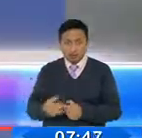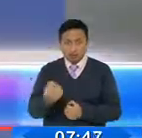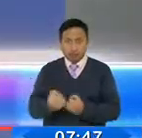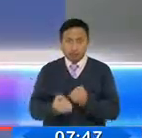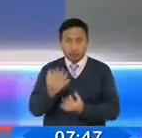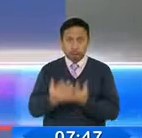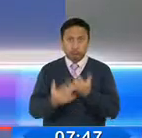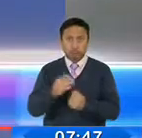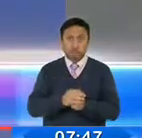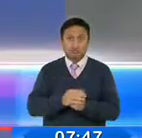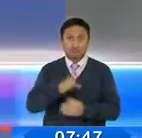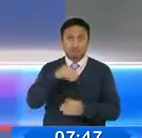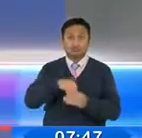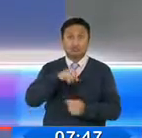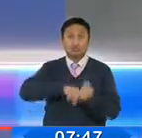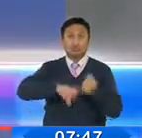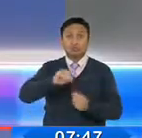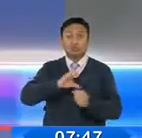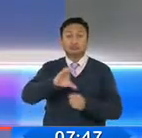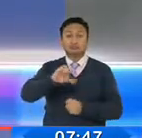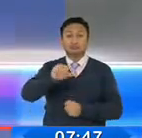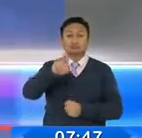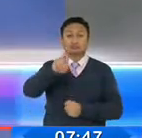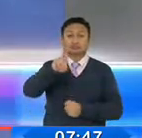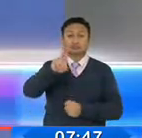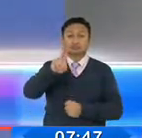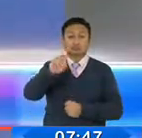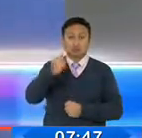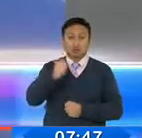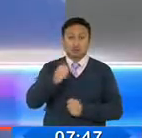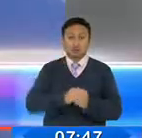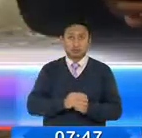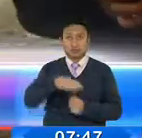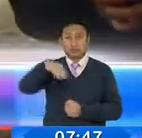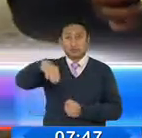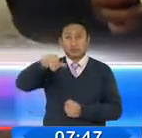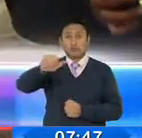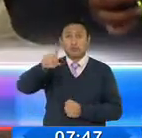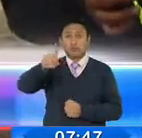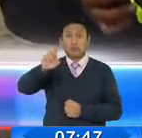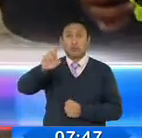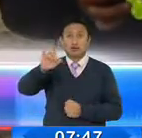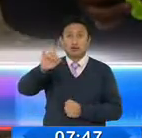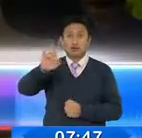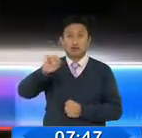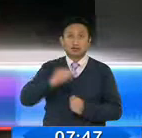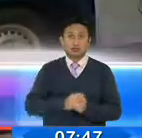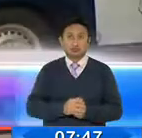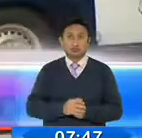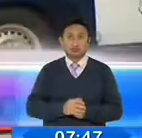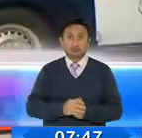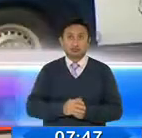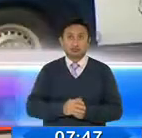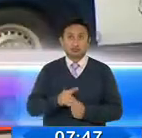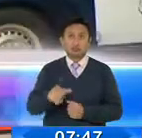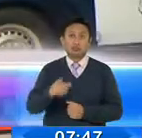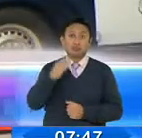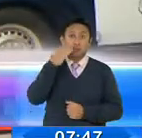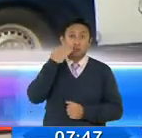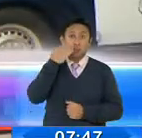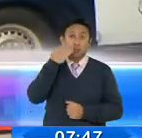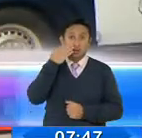Dentro, los hermanos Carlos y Madeleine Mosquera. Momentos de tensión y apremio, pues. La señora madre me indicó que